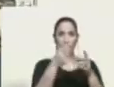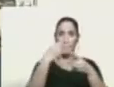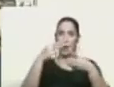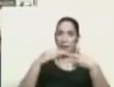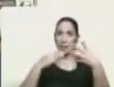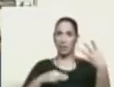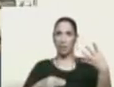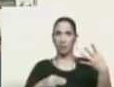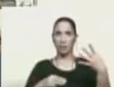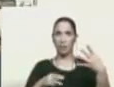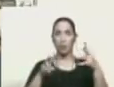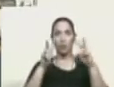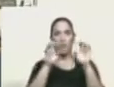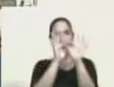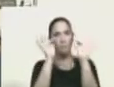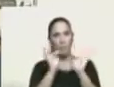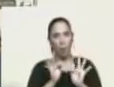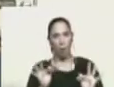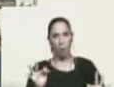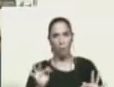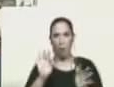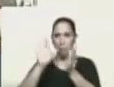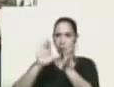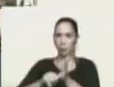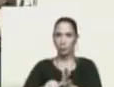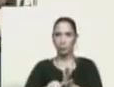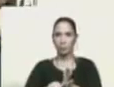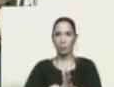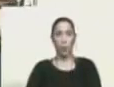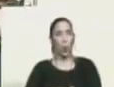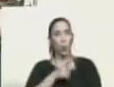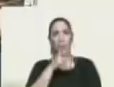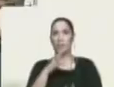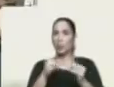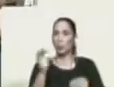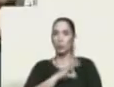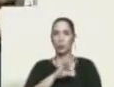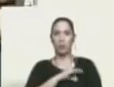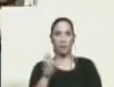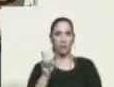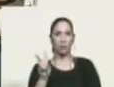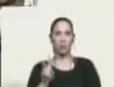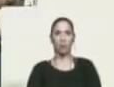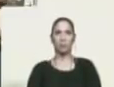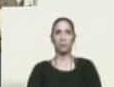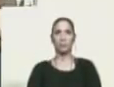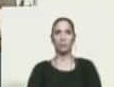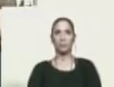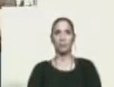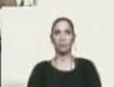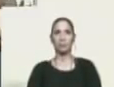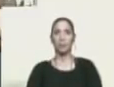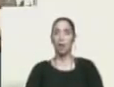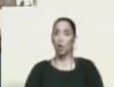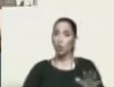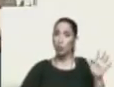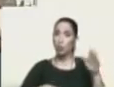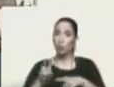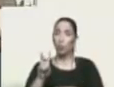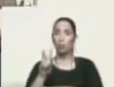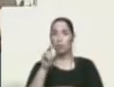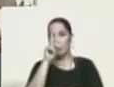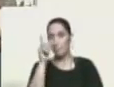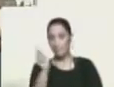una nueva modalidad de delinquir que causa grave daño a toda la sociedad venezolana. Durante estos 12 meses han sido privados de libertad